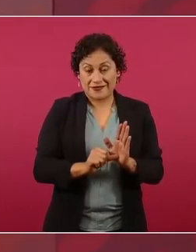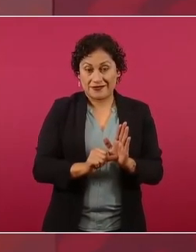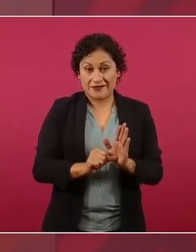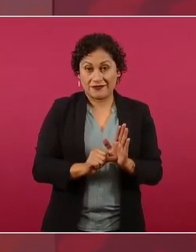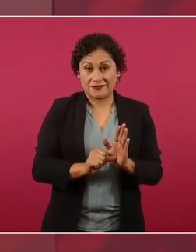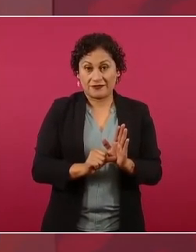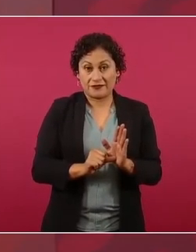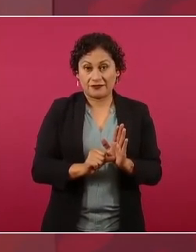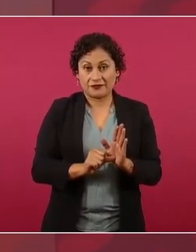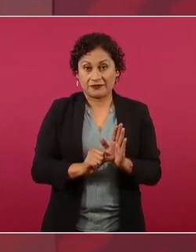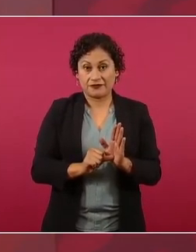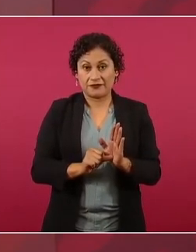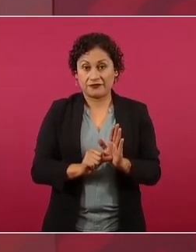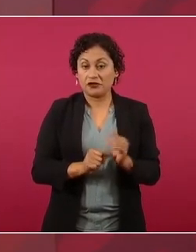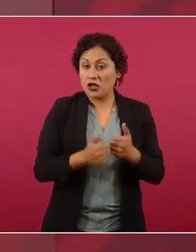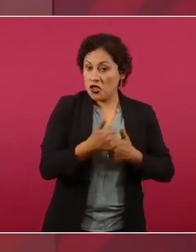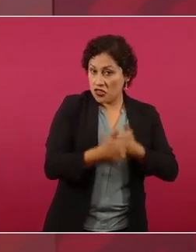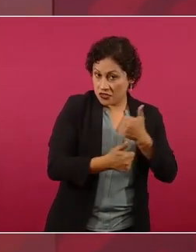vamos a ese debate